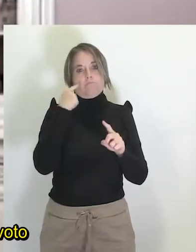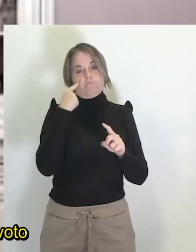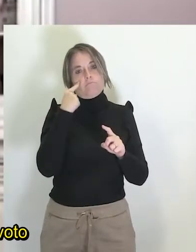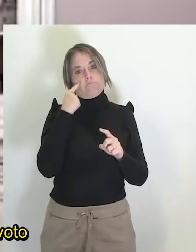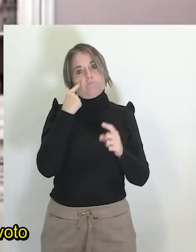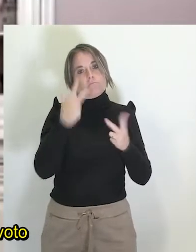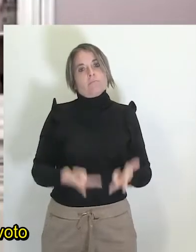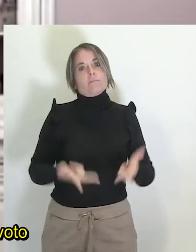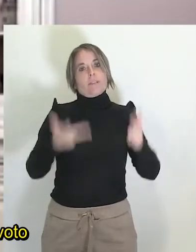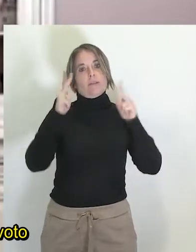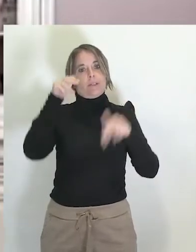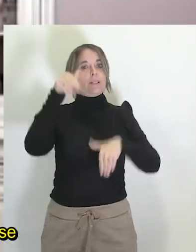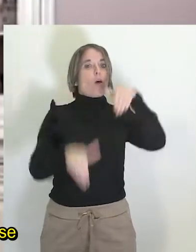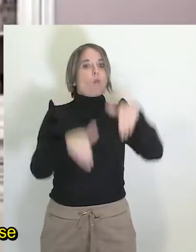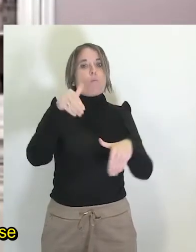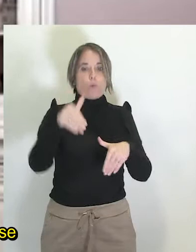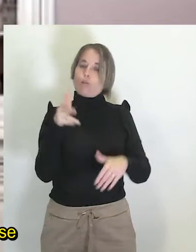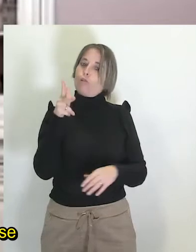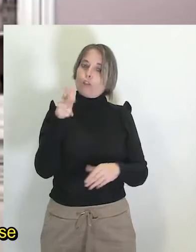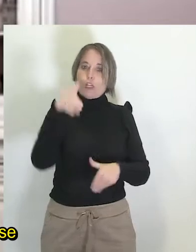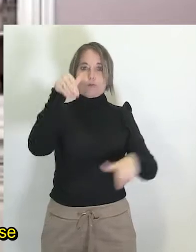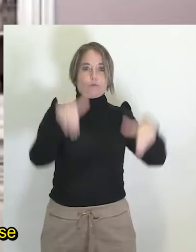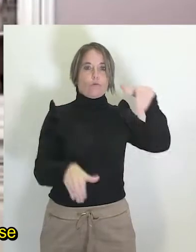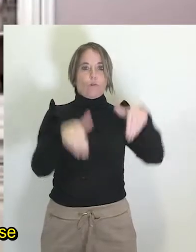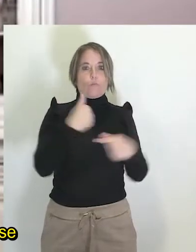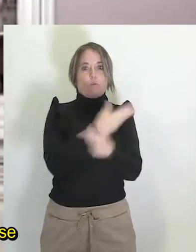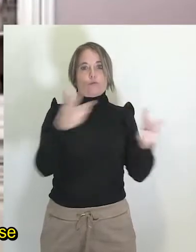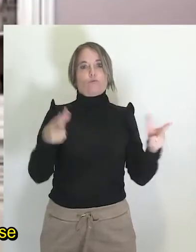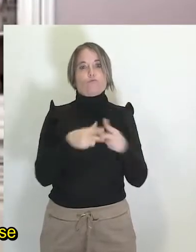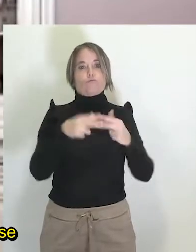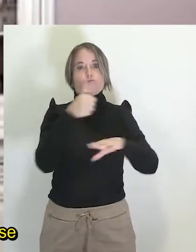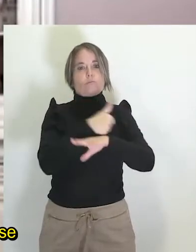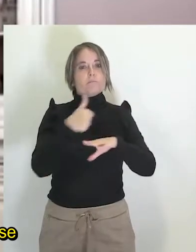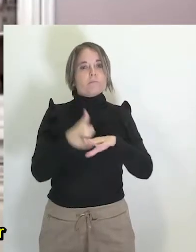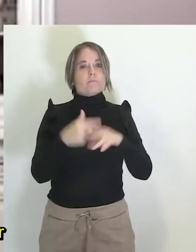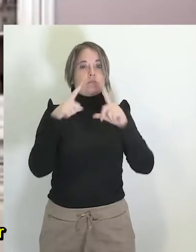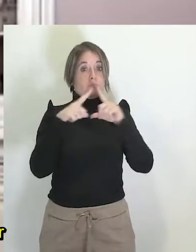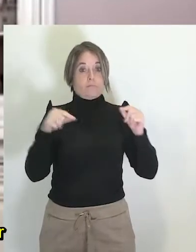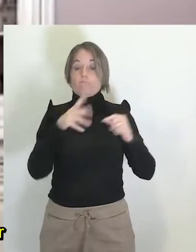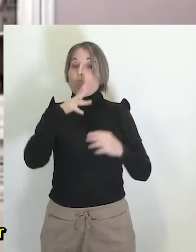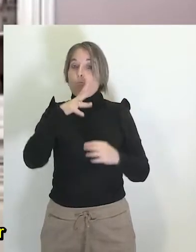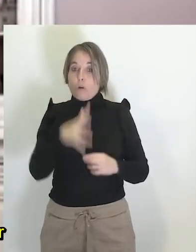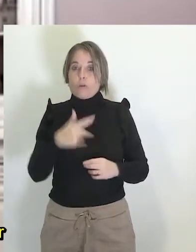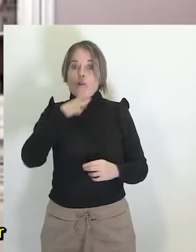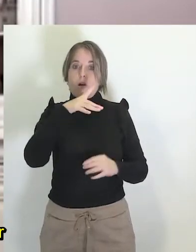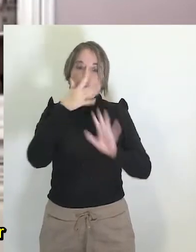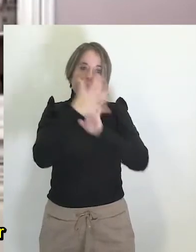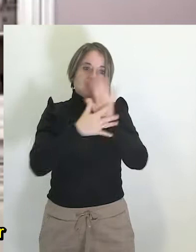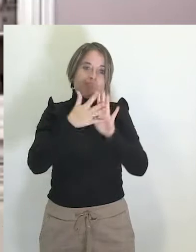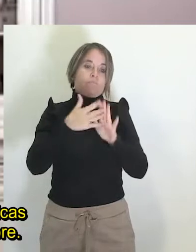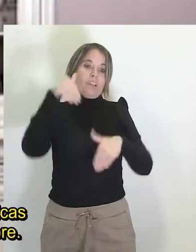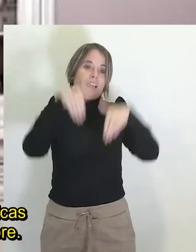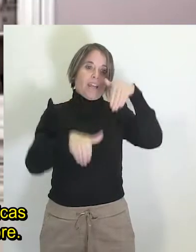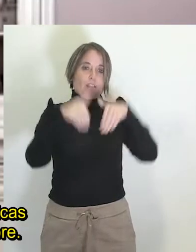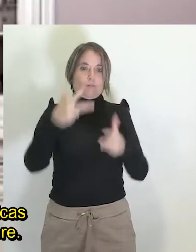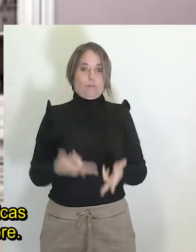y que consume, ¿no?, la libertad de voto y el derecho a voto de la ciudadanía nicaragüense, y que por lo tanto, por eso no podemos hablar de